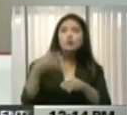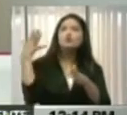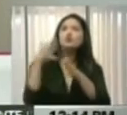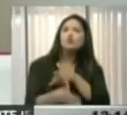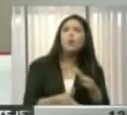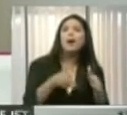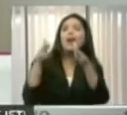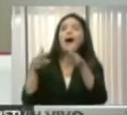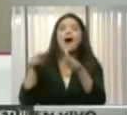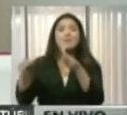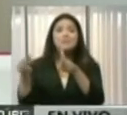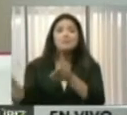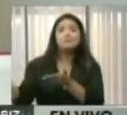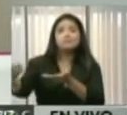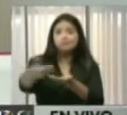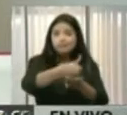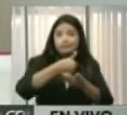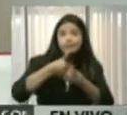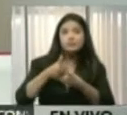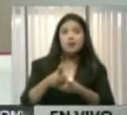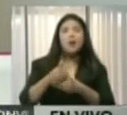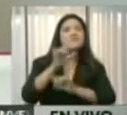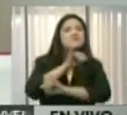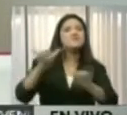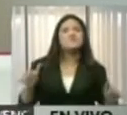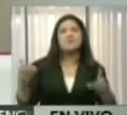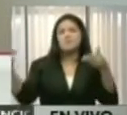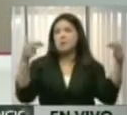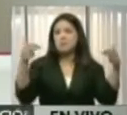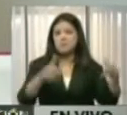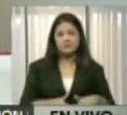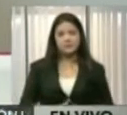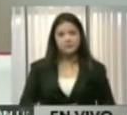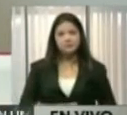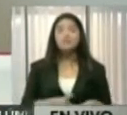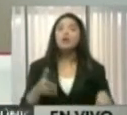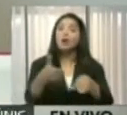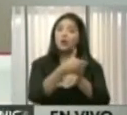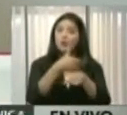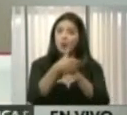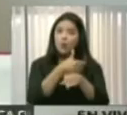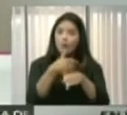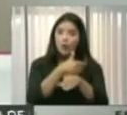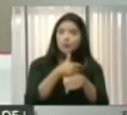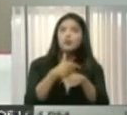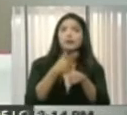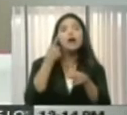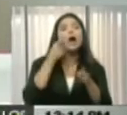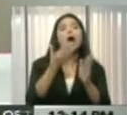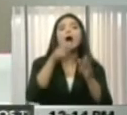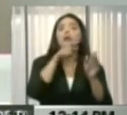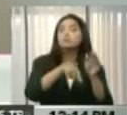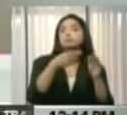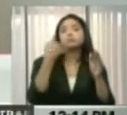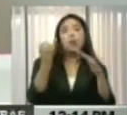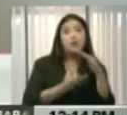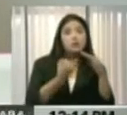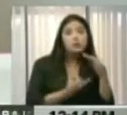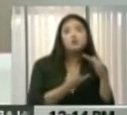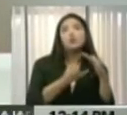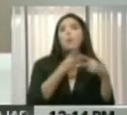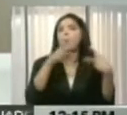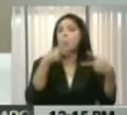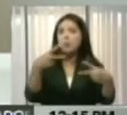del ELN para poner fin al conflicto armado. El gobierno hará los ajustes institucionales y